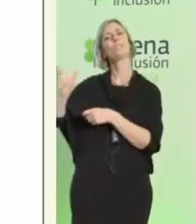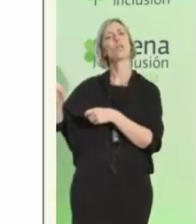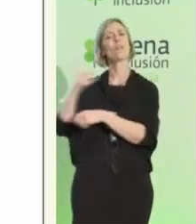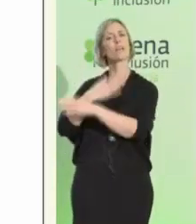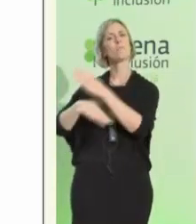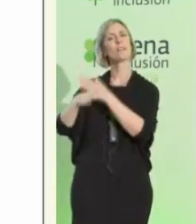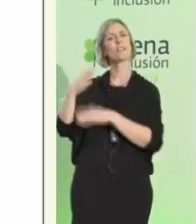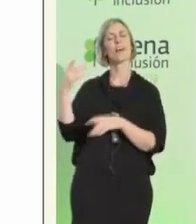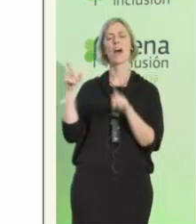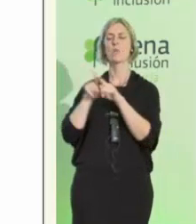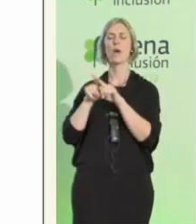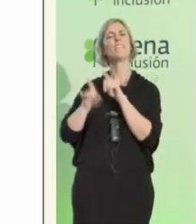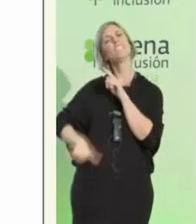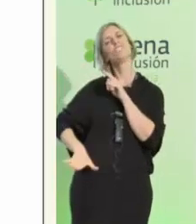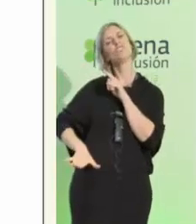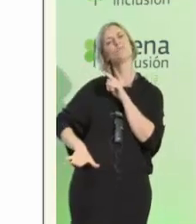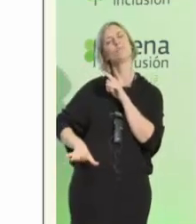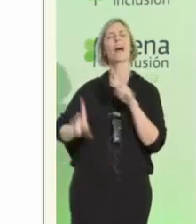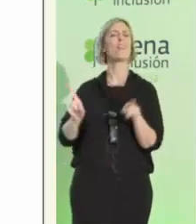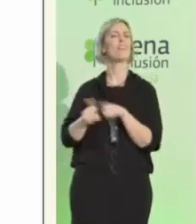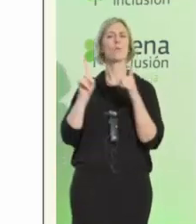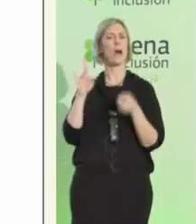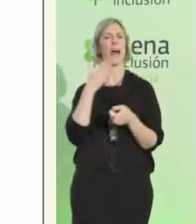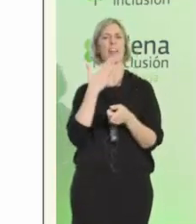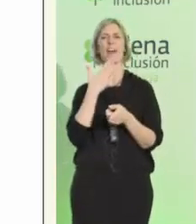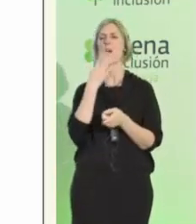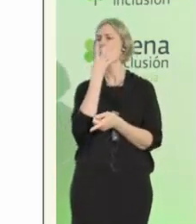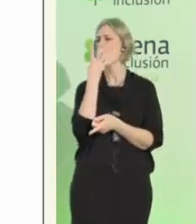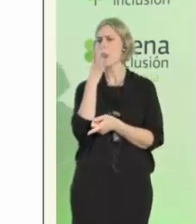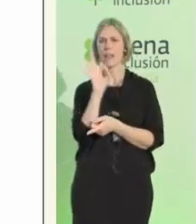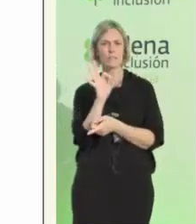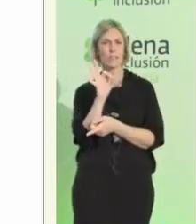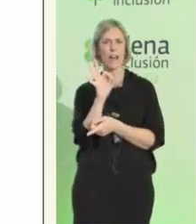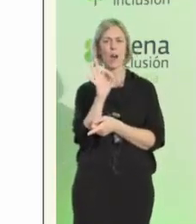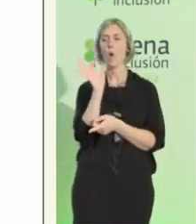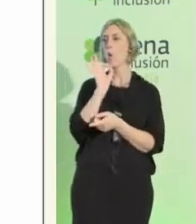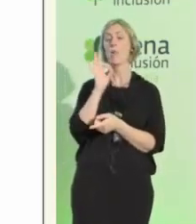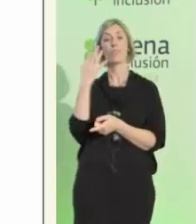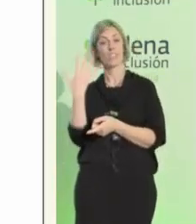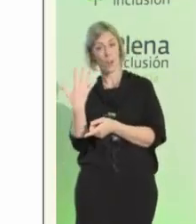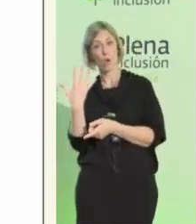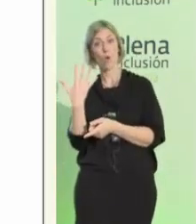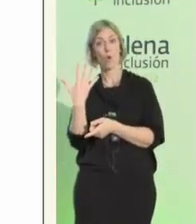vida, ya tenga uno 40 años o tenga 5 años.